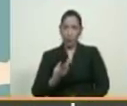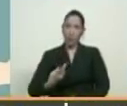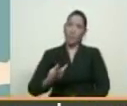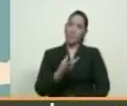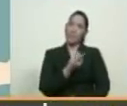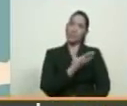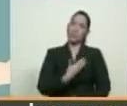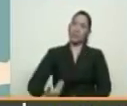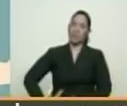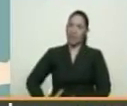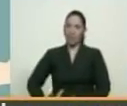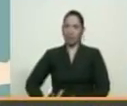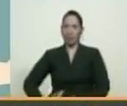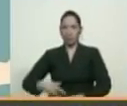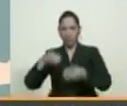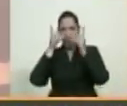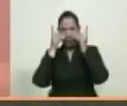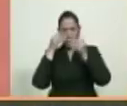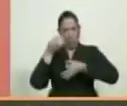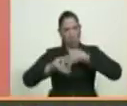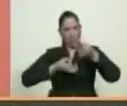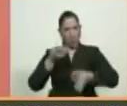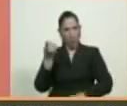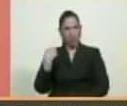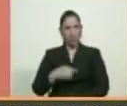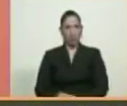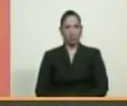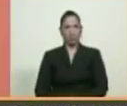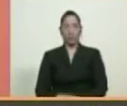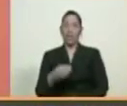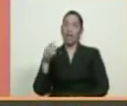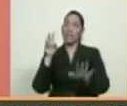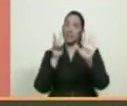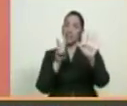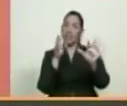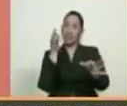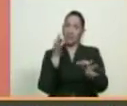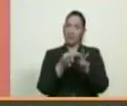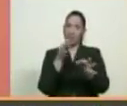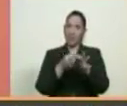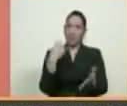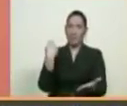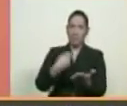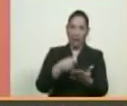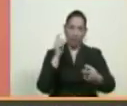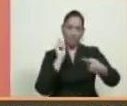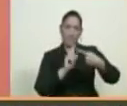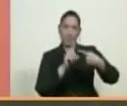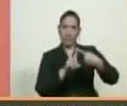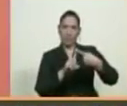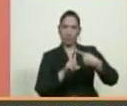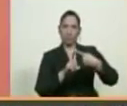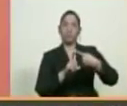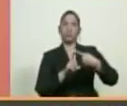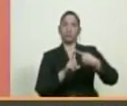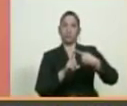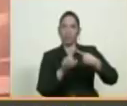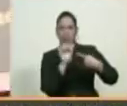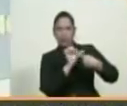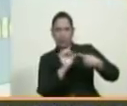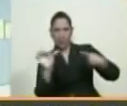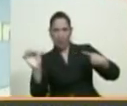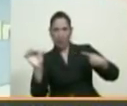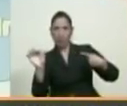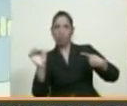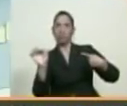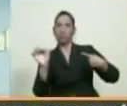ejecutiva del Cielovina Rodríguez. El día 7 de septiembre se pagará la primera semana correspondiente a